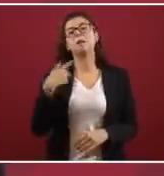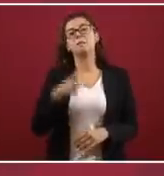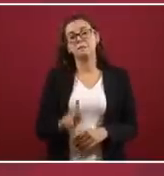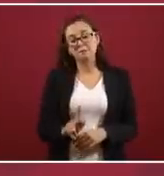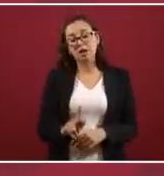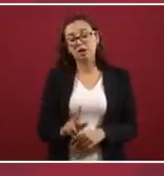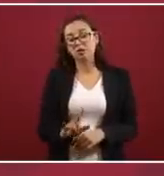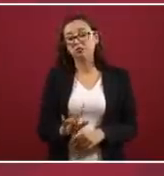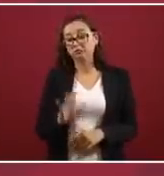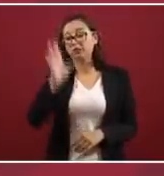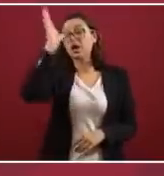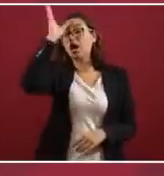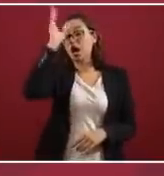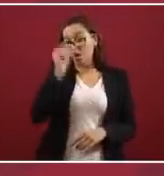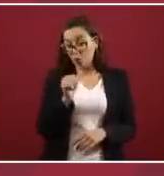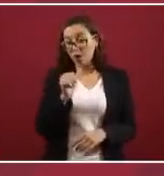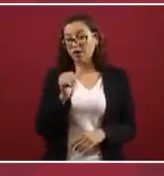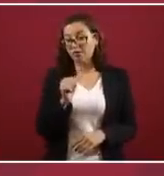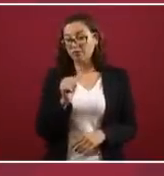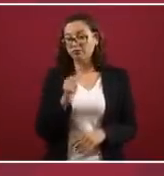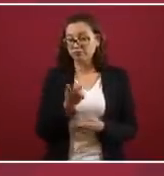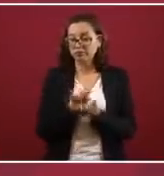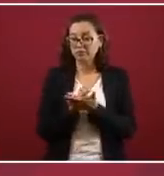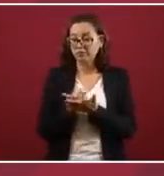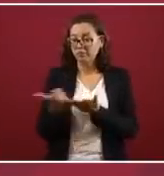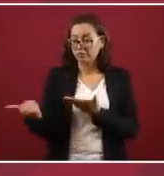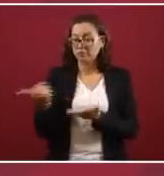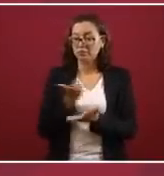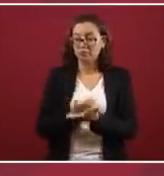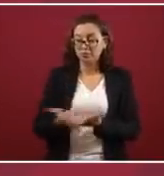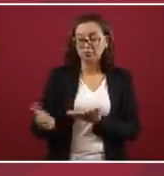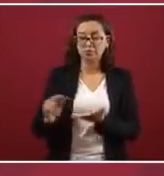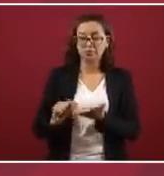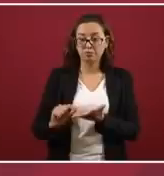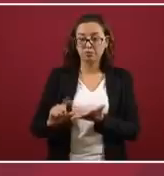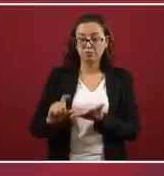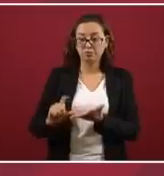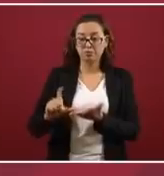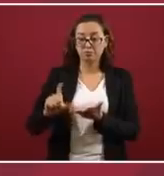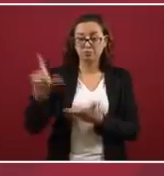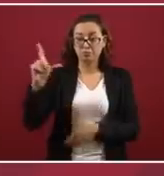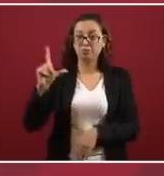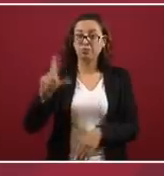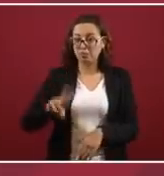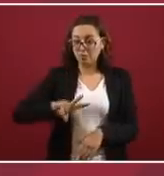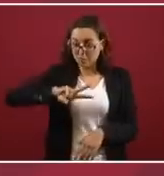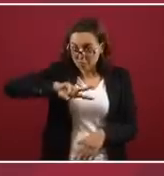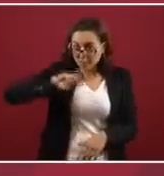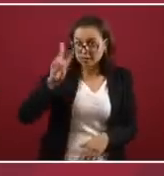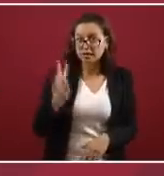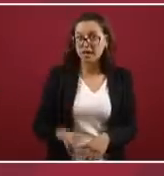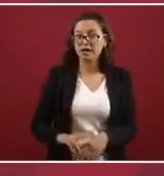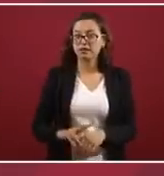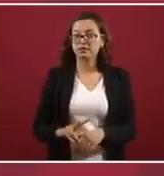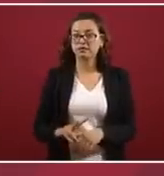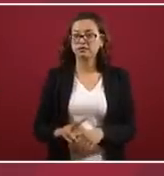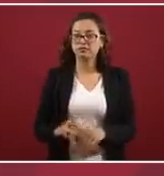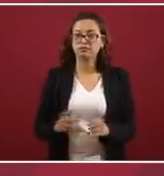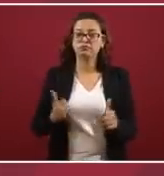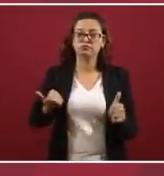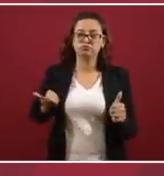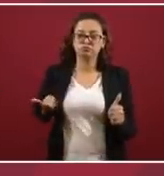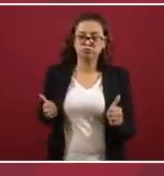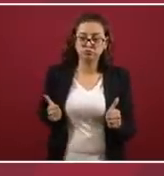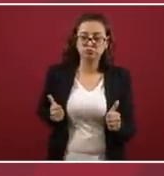acuerdo de que aumente el salario en términos reales y que